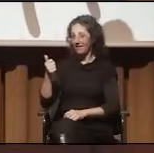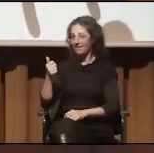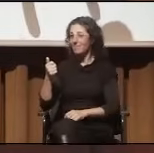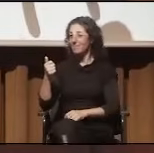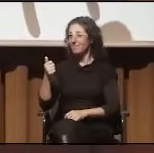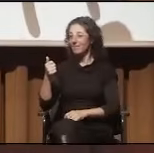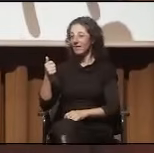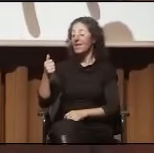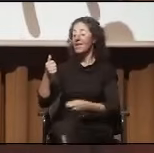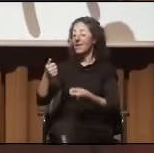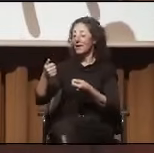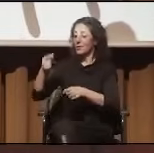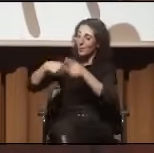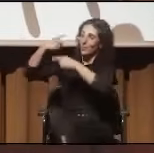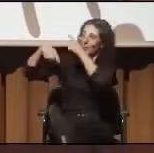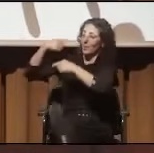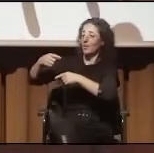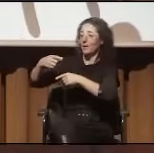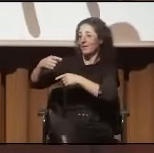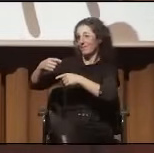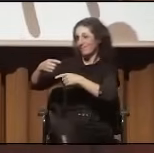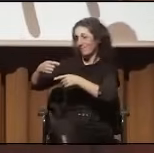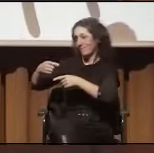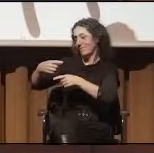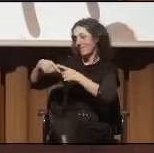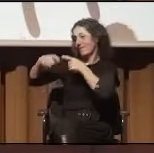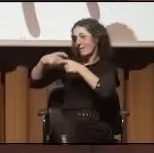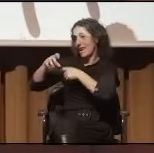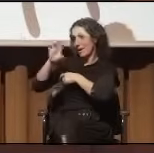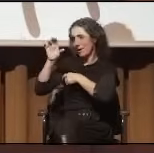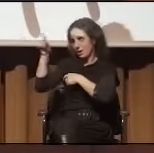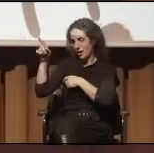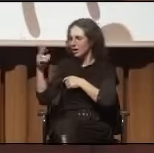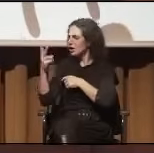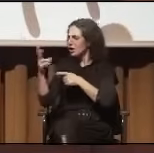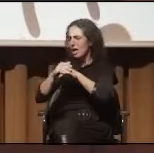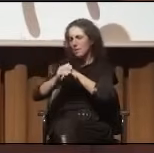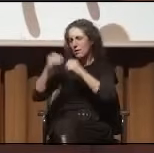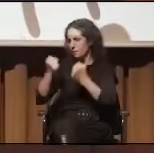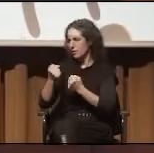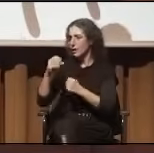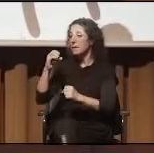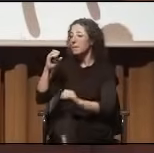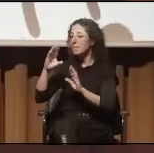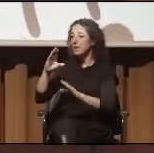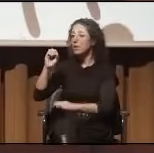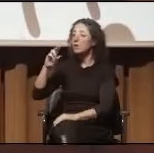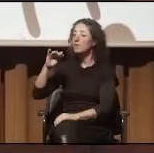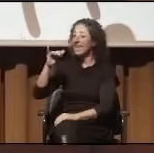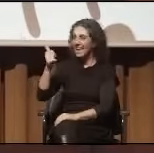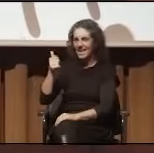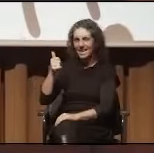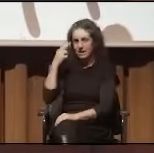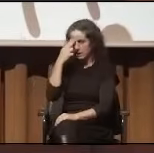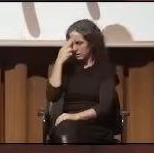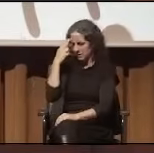era de Menorca, de Orfila. Entonces, eran muy, muy amigos. Pero el de Orfila era muy cristiano, pero, en